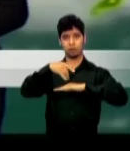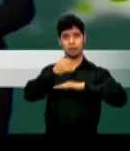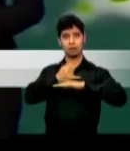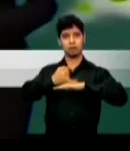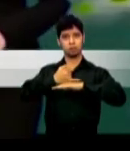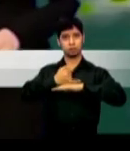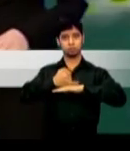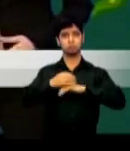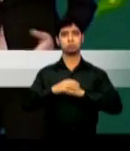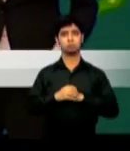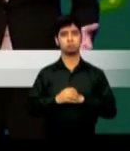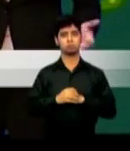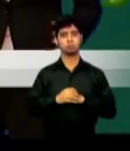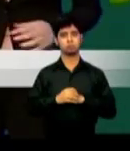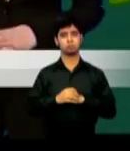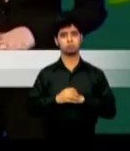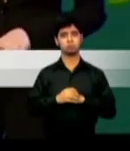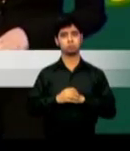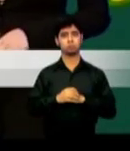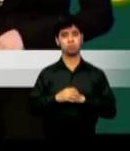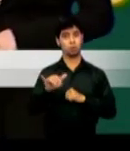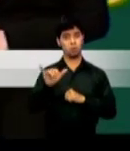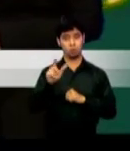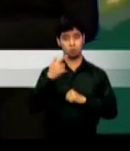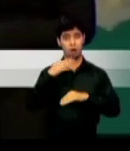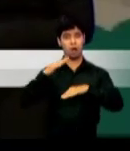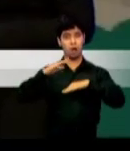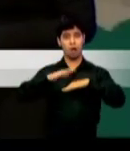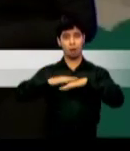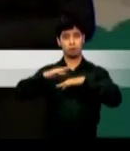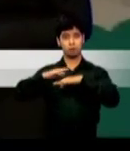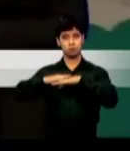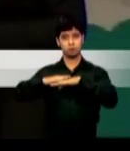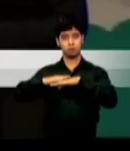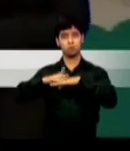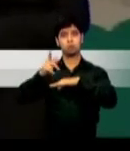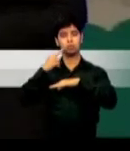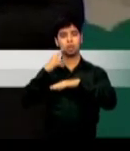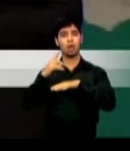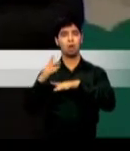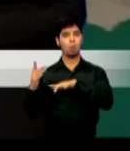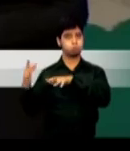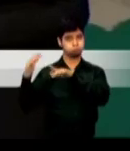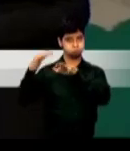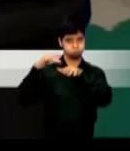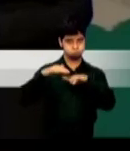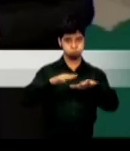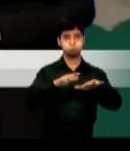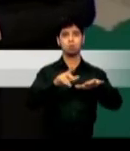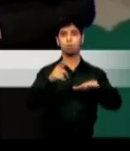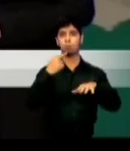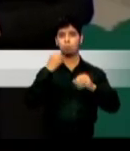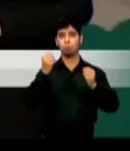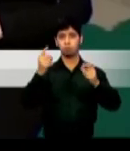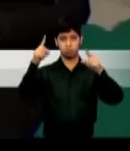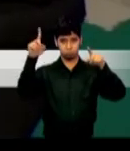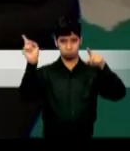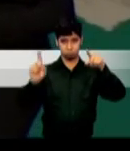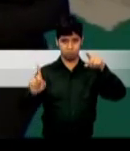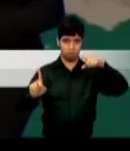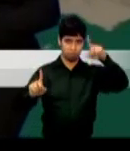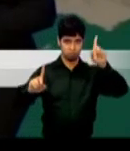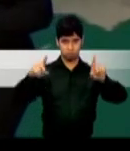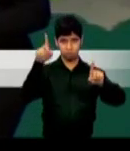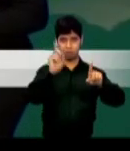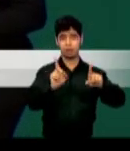isla. Hubo una advertencia de fuertes, advertencia de inundaciones para algunos municipios. Una fuerte tronada se generó en la